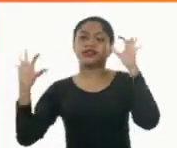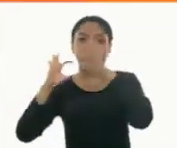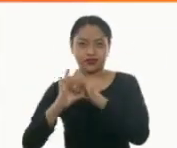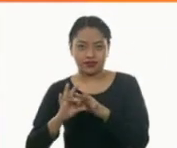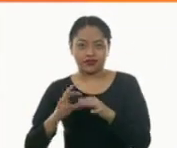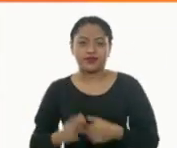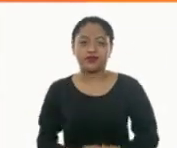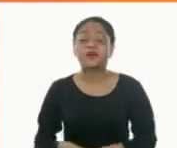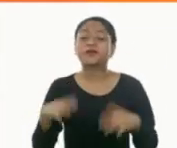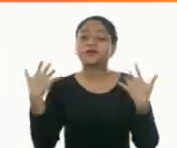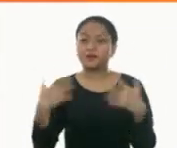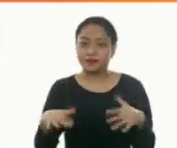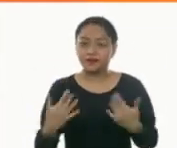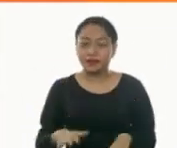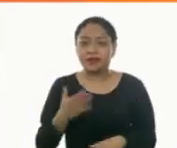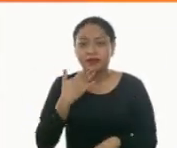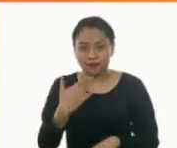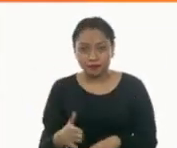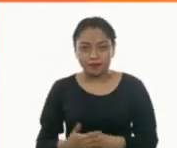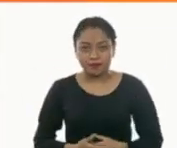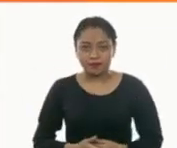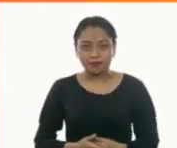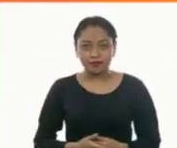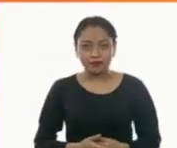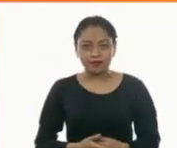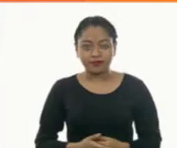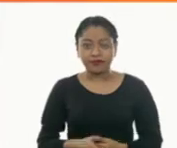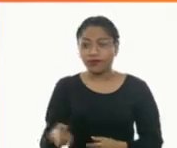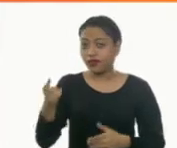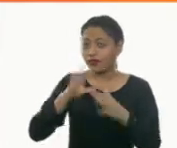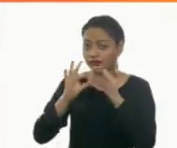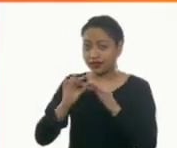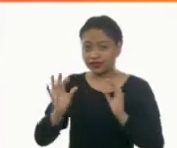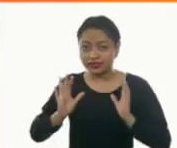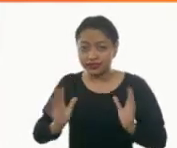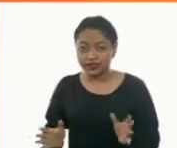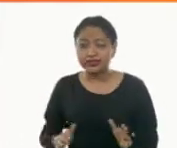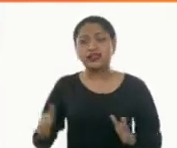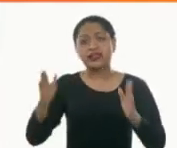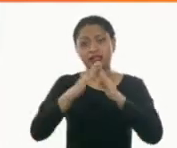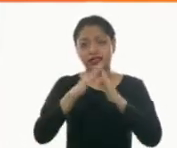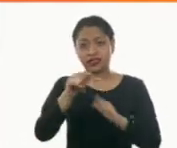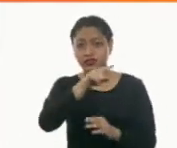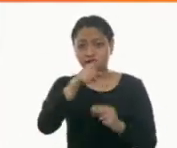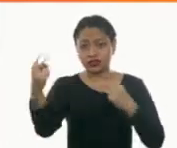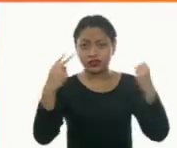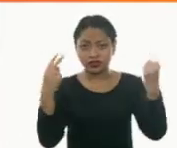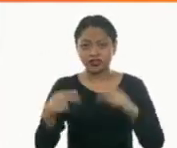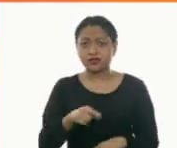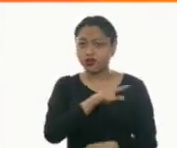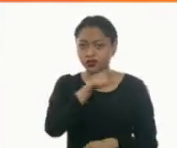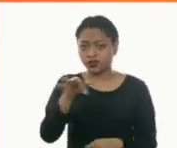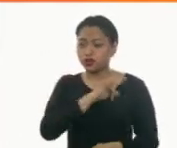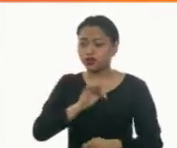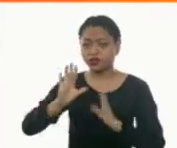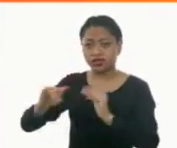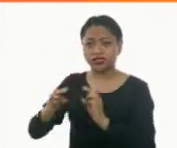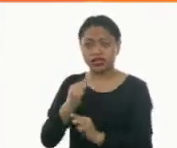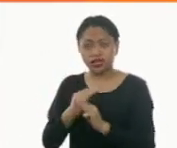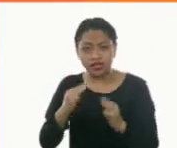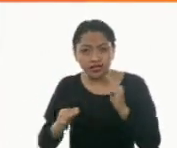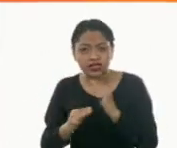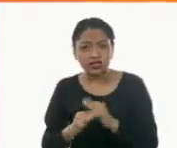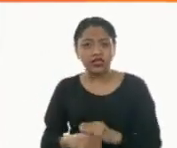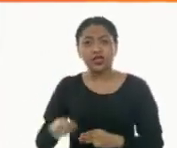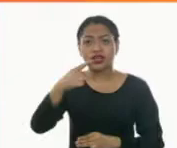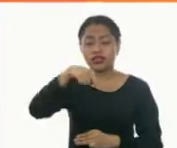a partir de todo lo que hemos visto, de todo lo que nos has contado, en casa se pueden elaborar materiales y recursos para poder